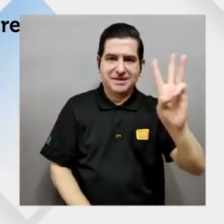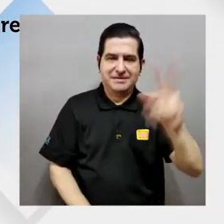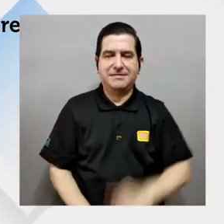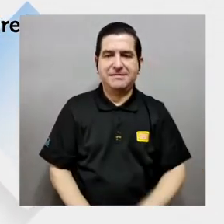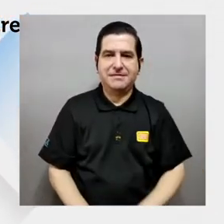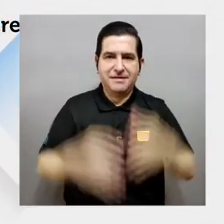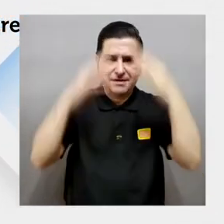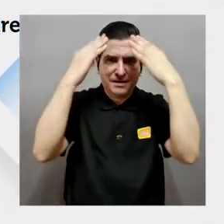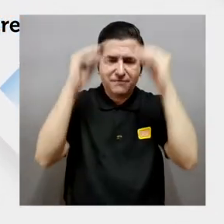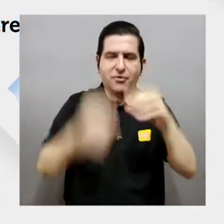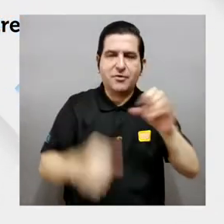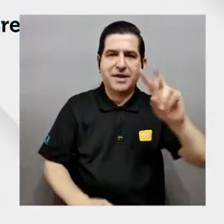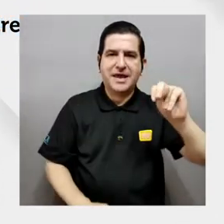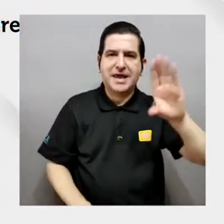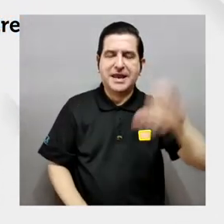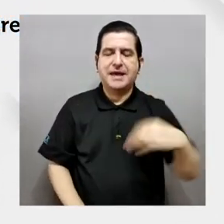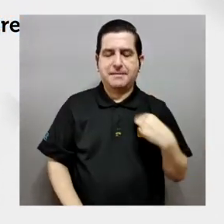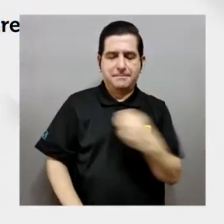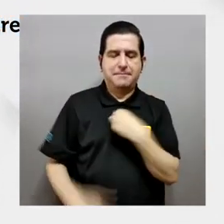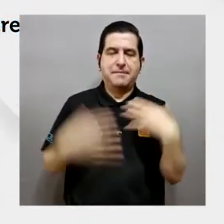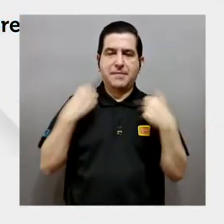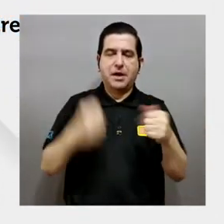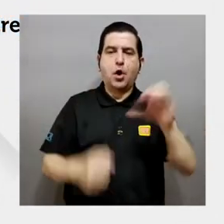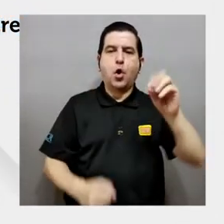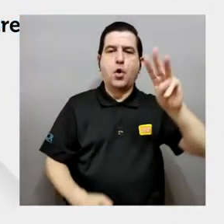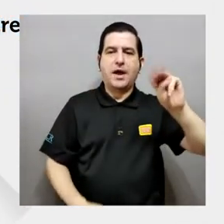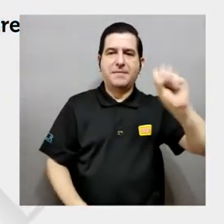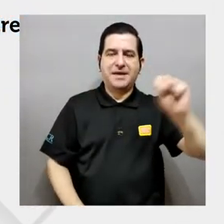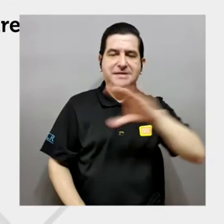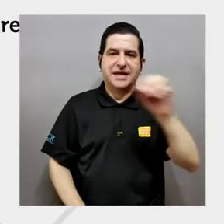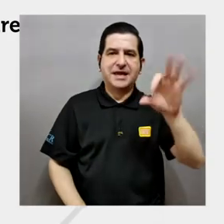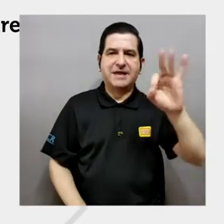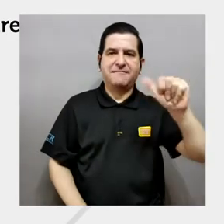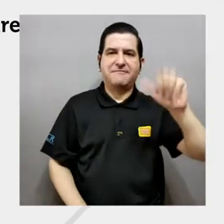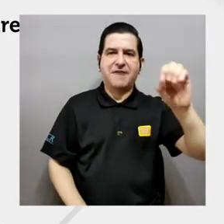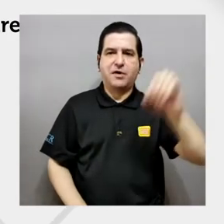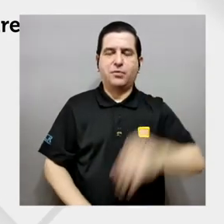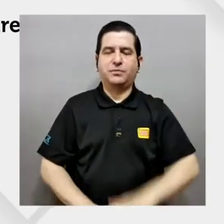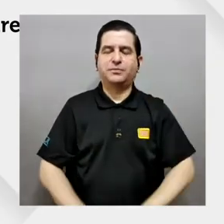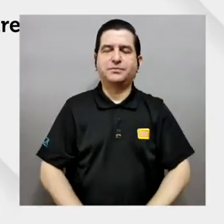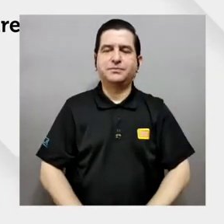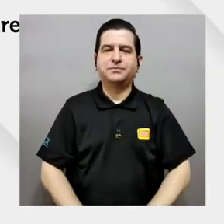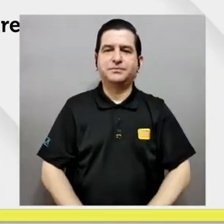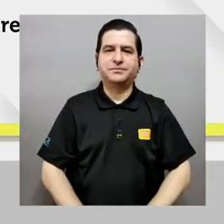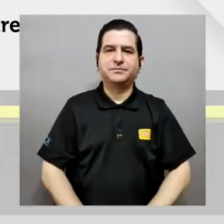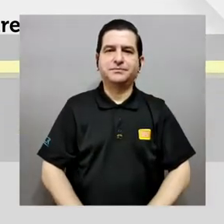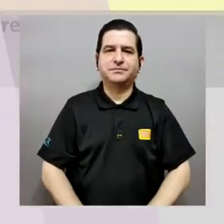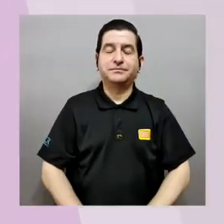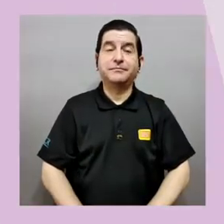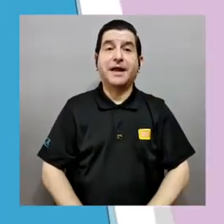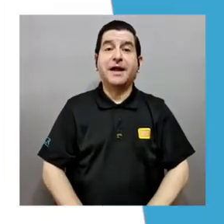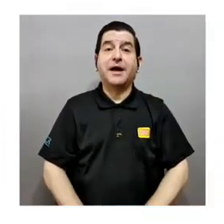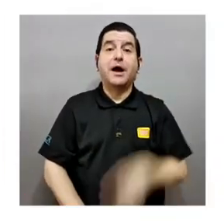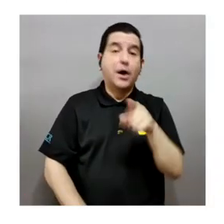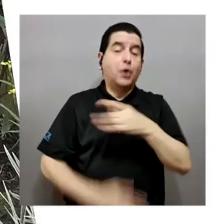25,7% al 2016. Fuentes INEC, Ministerio de Salud, OMS y FAO.